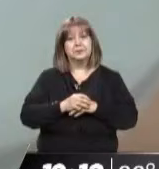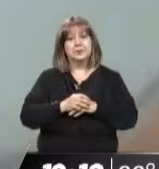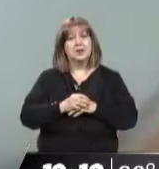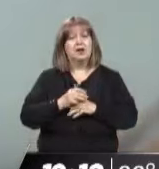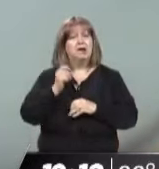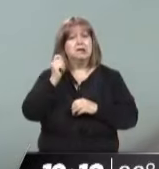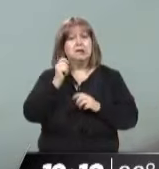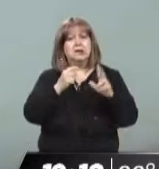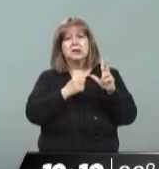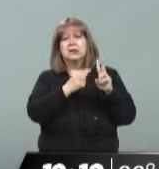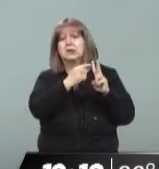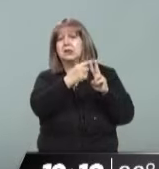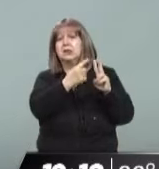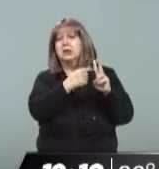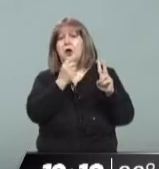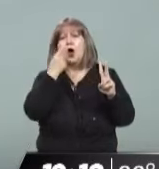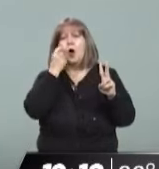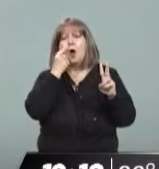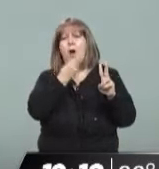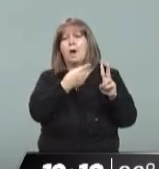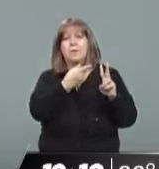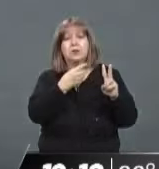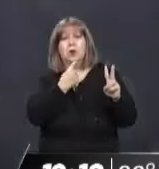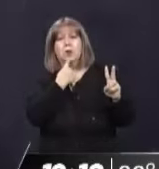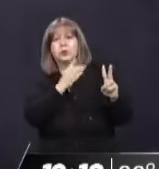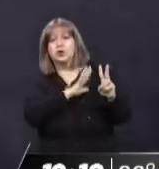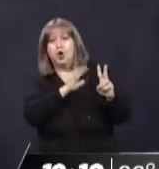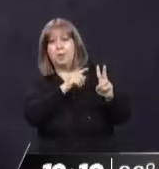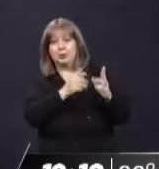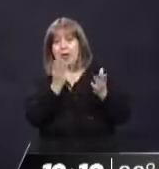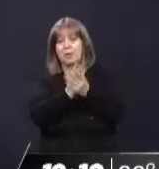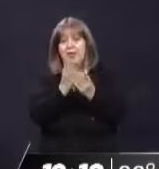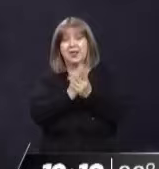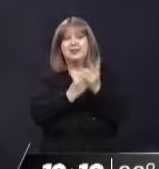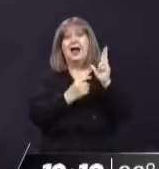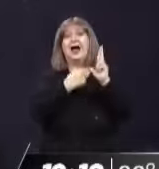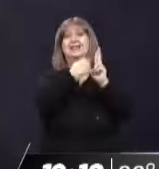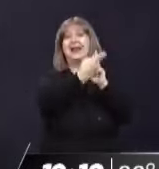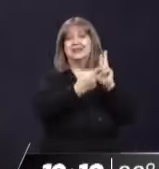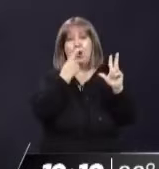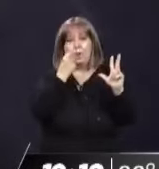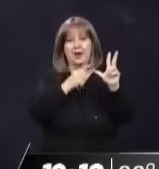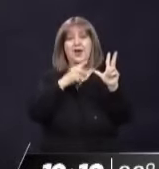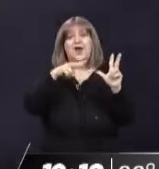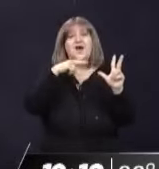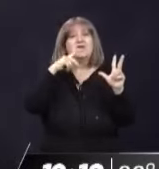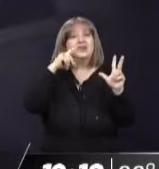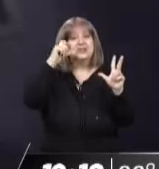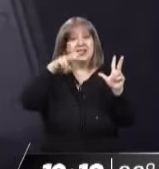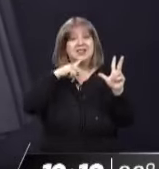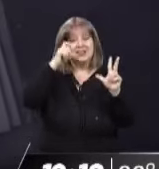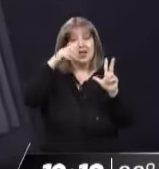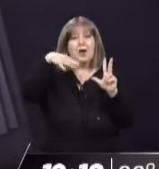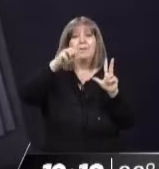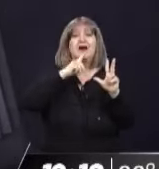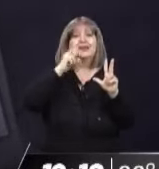¿Quiénes son los sospechosos de la desaparición de Abigail Carniel? En el expediente figuran tres hombres: Vicente Tito Chumacero,